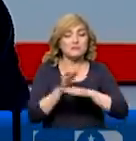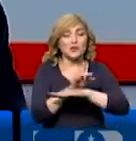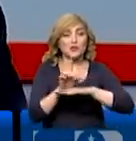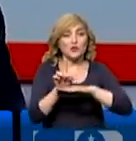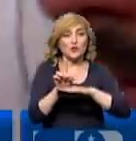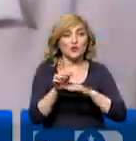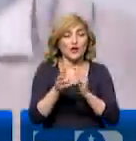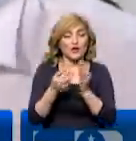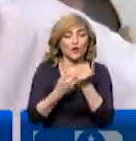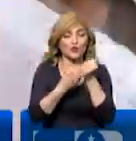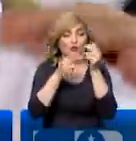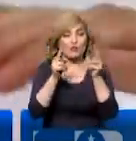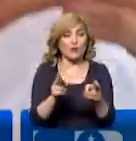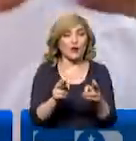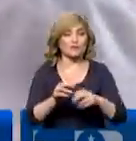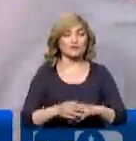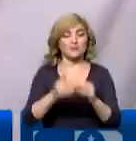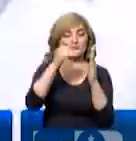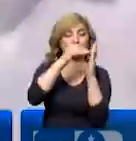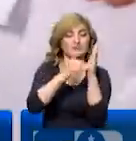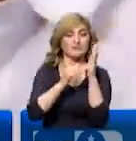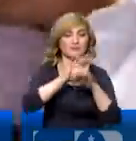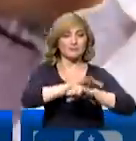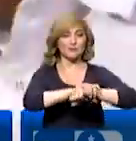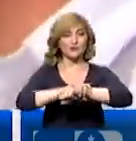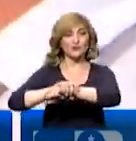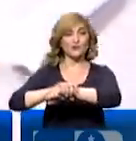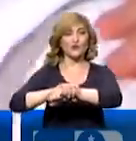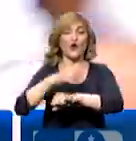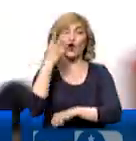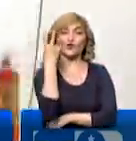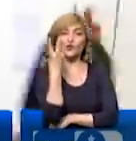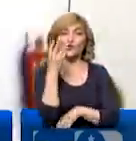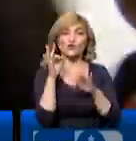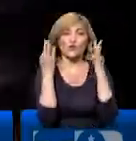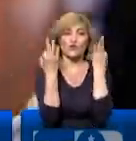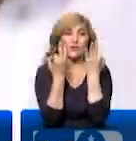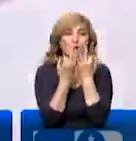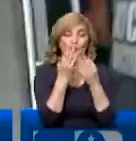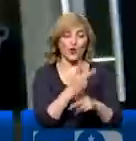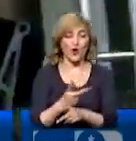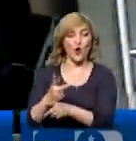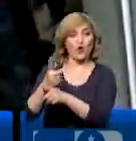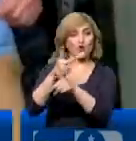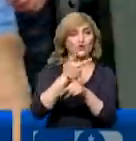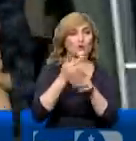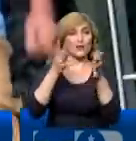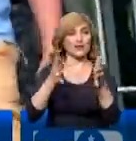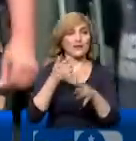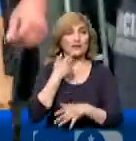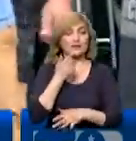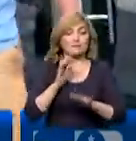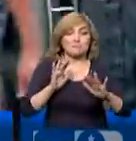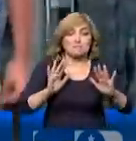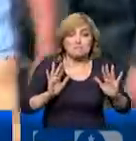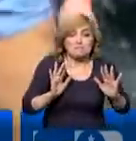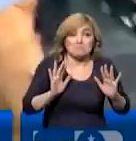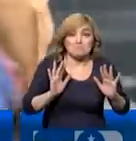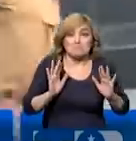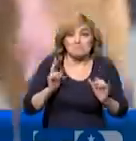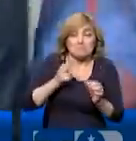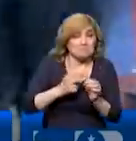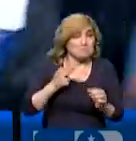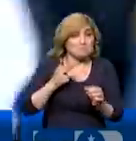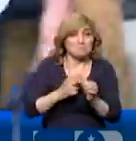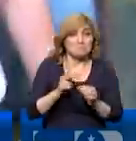directora de talento humano. En la lista de detenidos, sin embargo, también figuran dos familiares del consejero, quien asegura que no tenían ningún tipo de